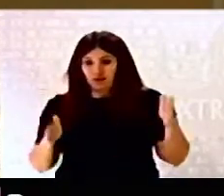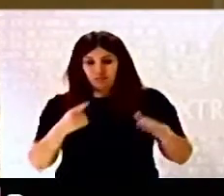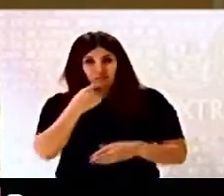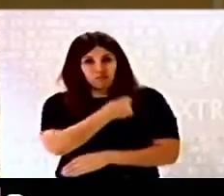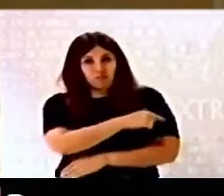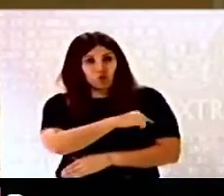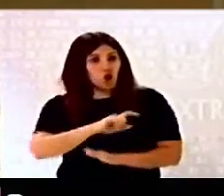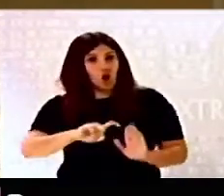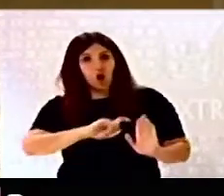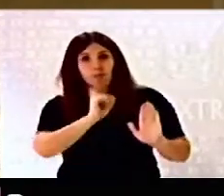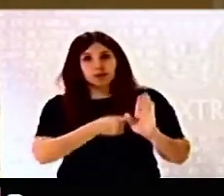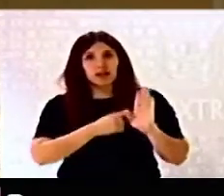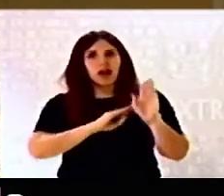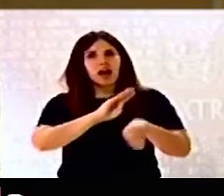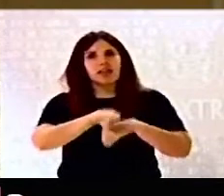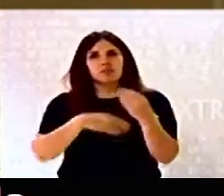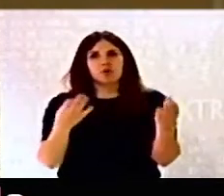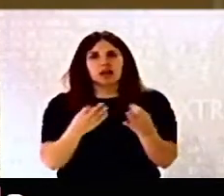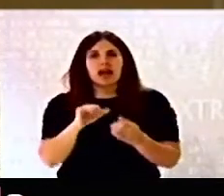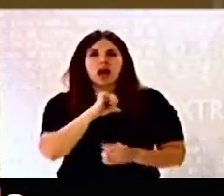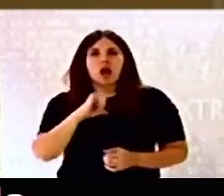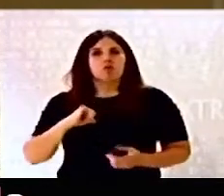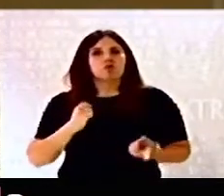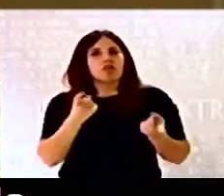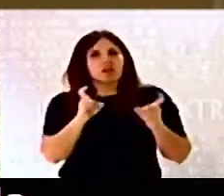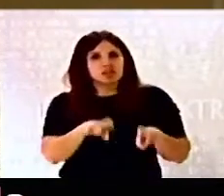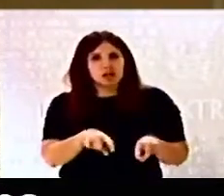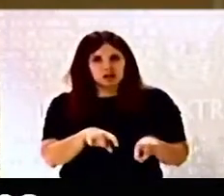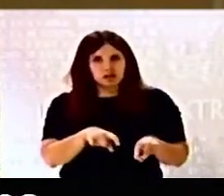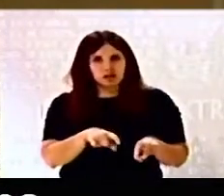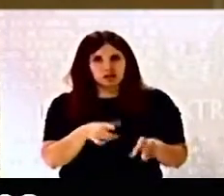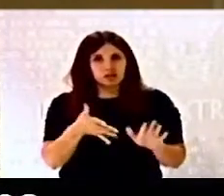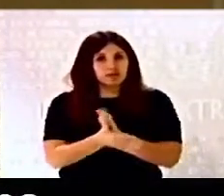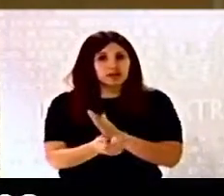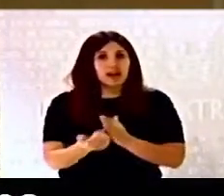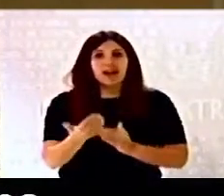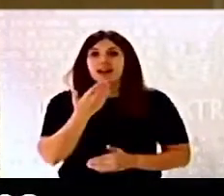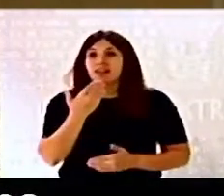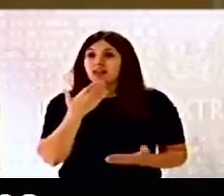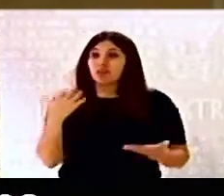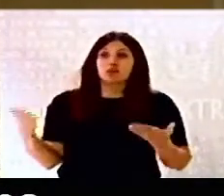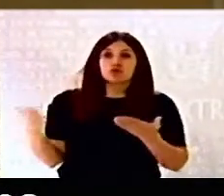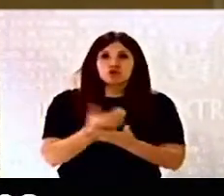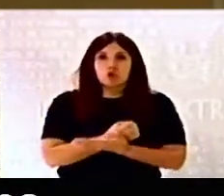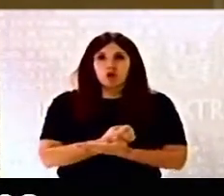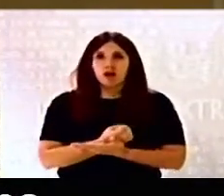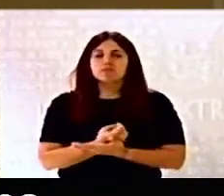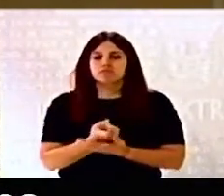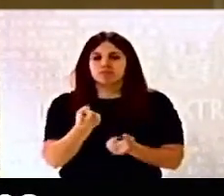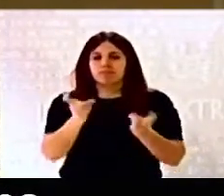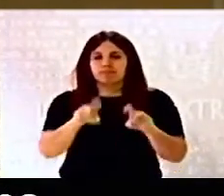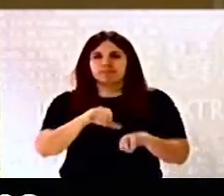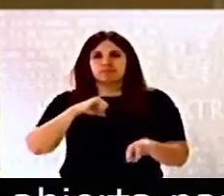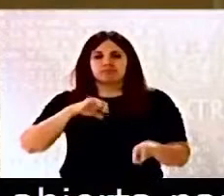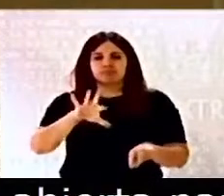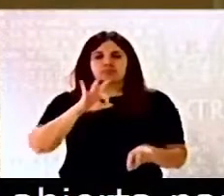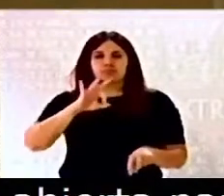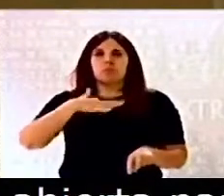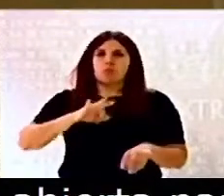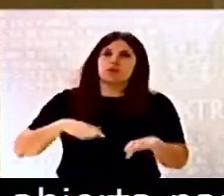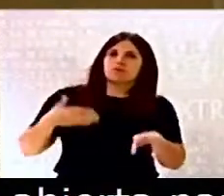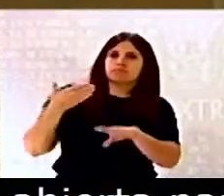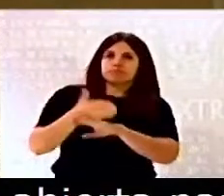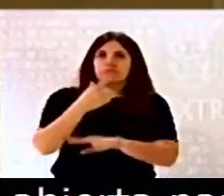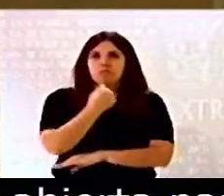adoptaremos el sistema de autocita y estará abierta ya para todas las edades la vacunación, porque a ese nivel de edad